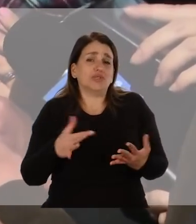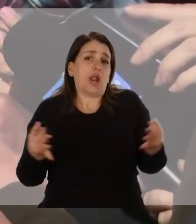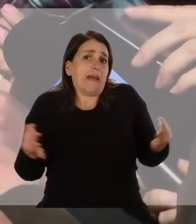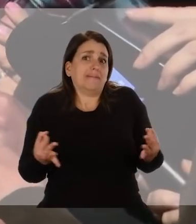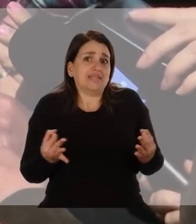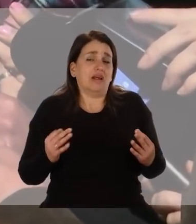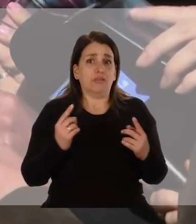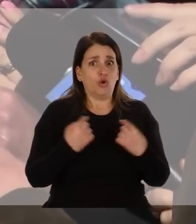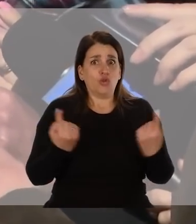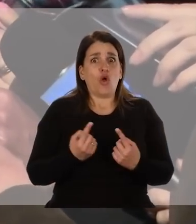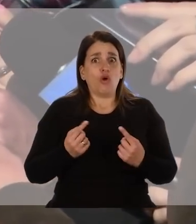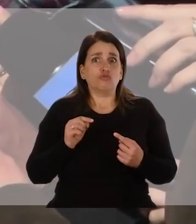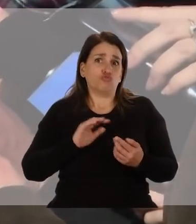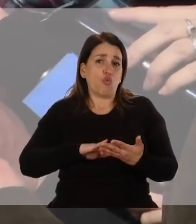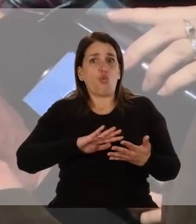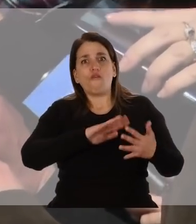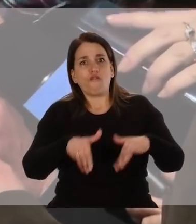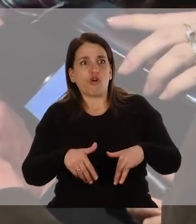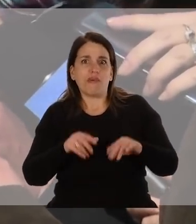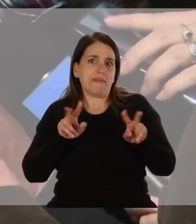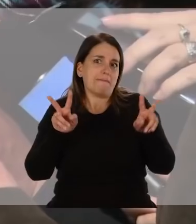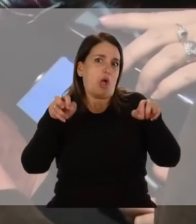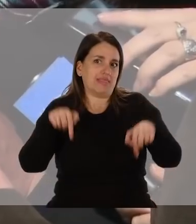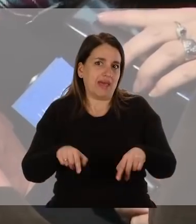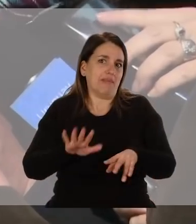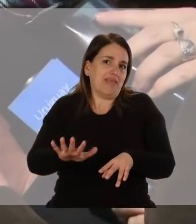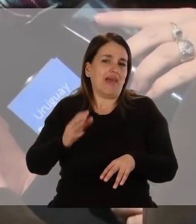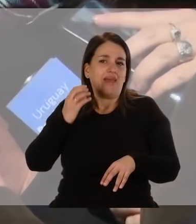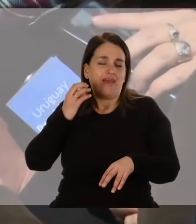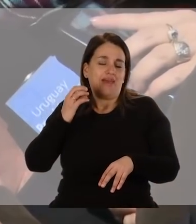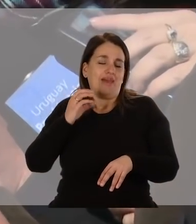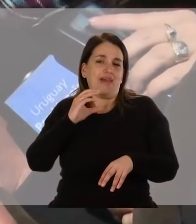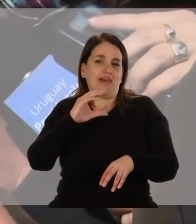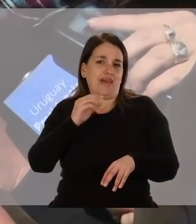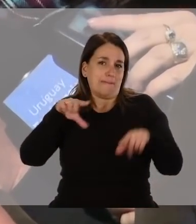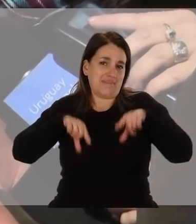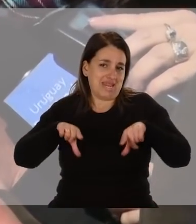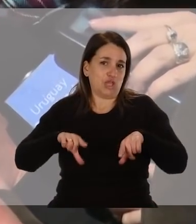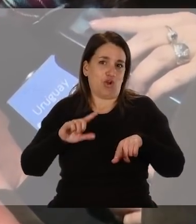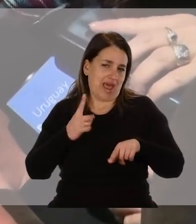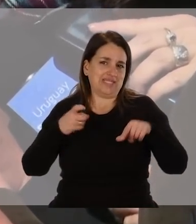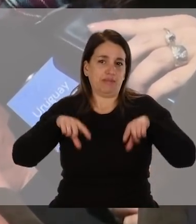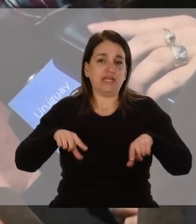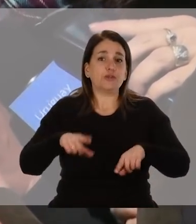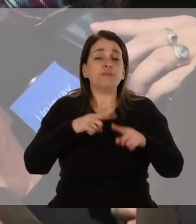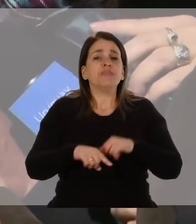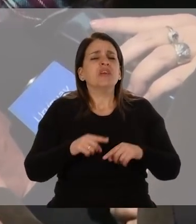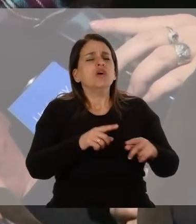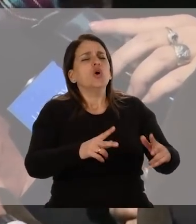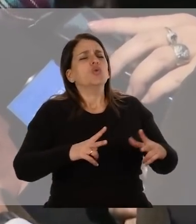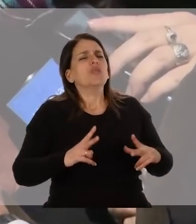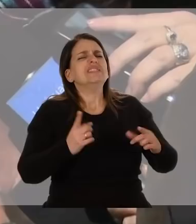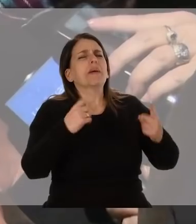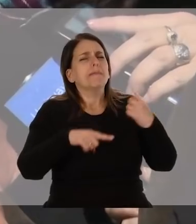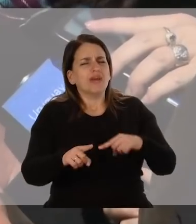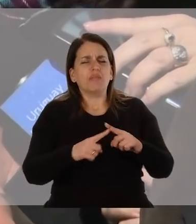Porque es una situación particular, por todo lo que los elementos que rodean al tema. Y simplemente un matiz con la afirmación